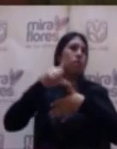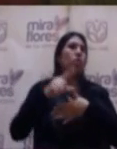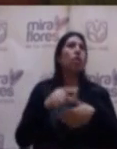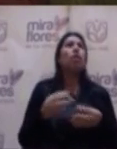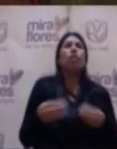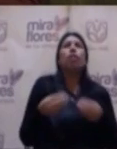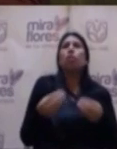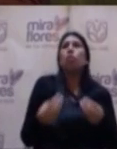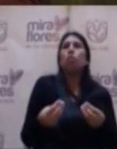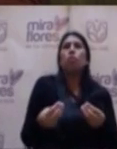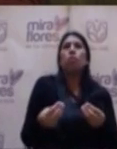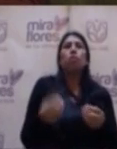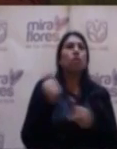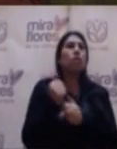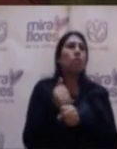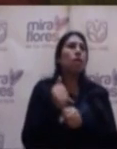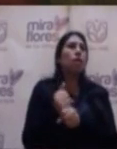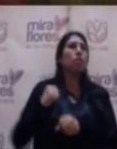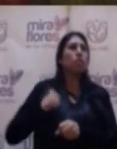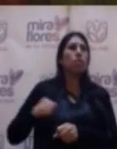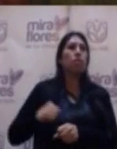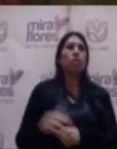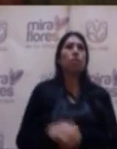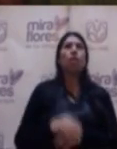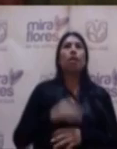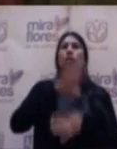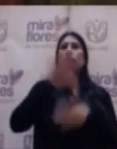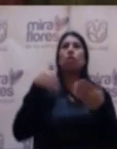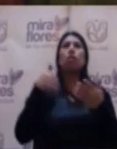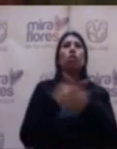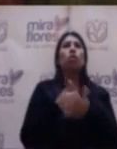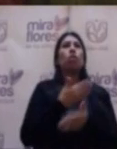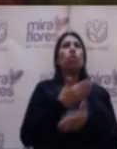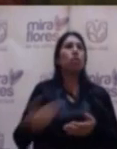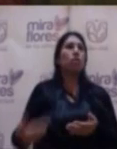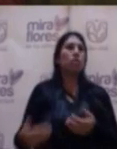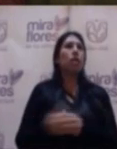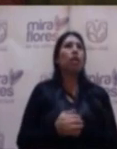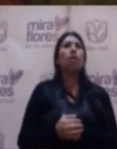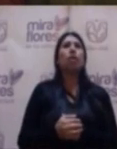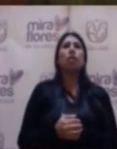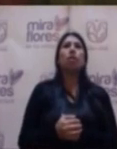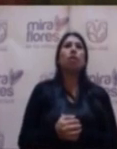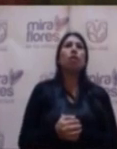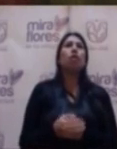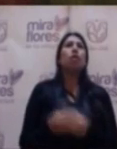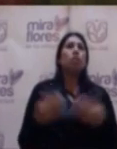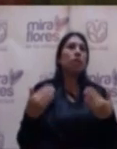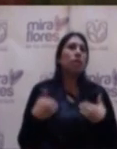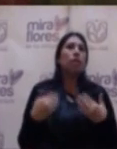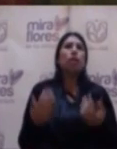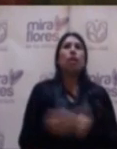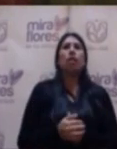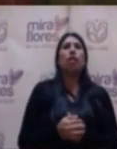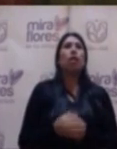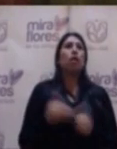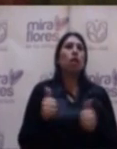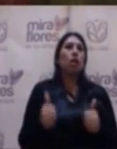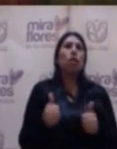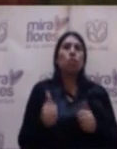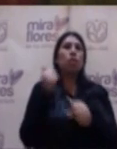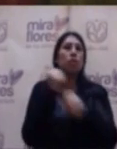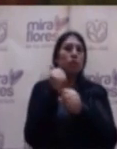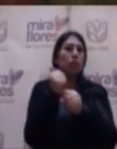municipios a nivel nacional y del potencial que tienen para asegurar el buen gobierno